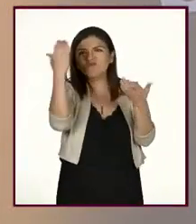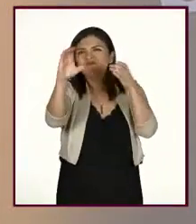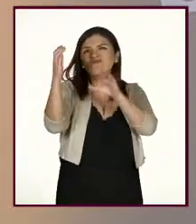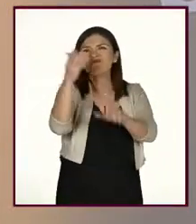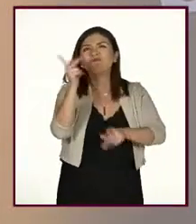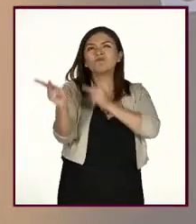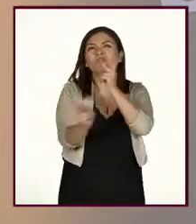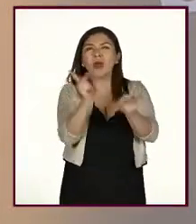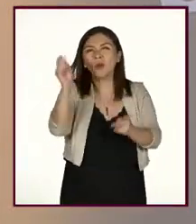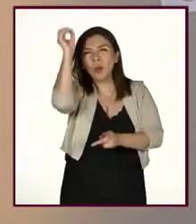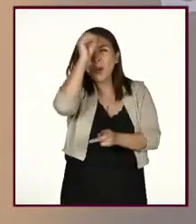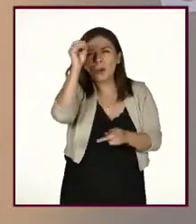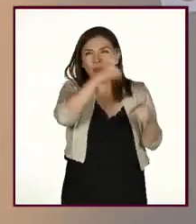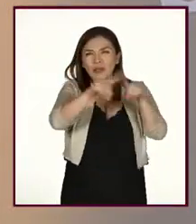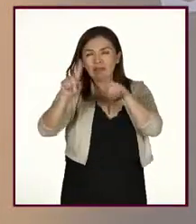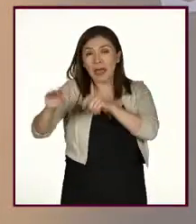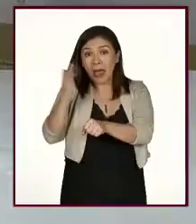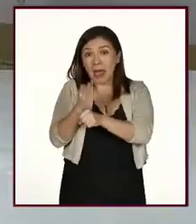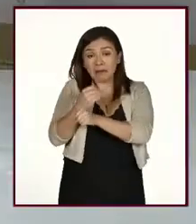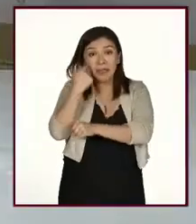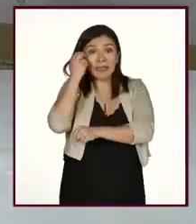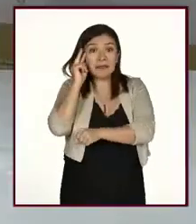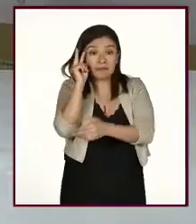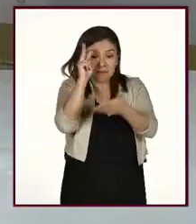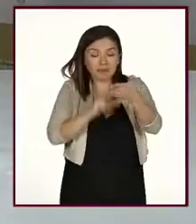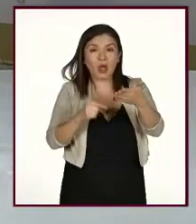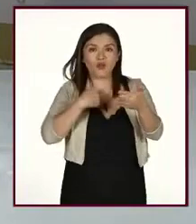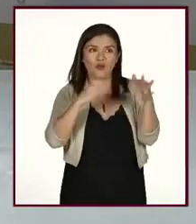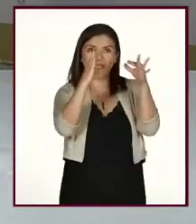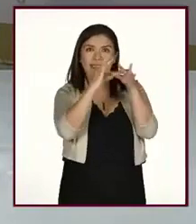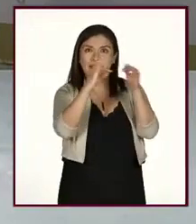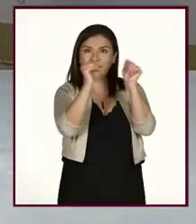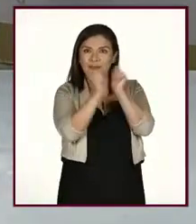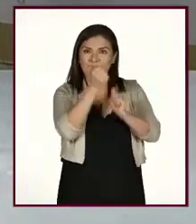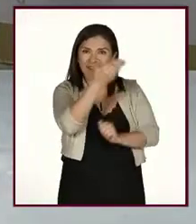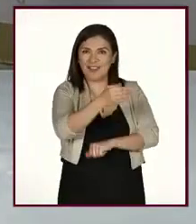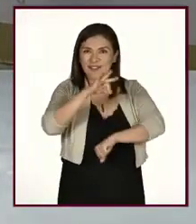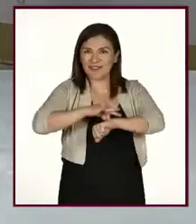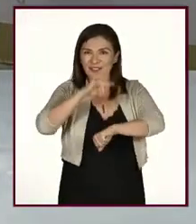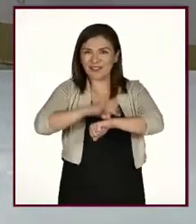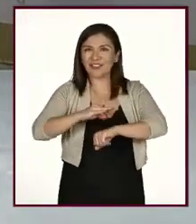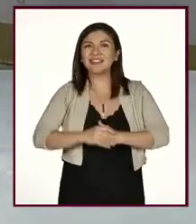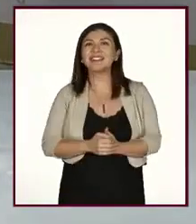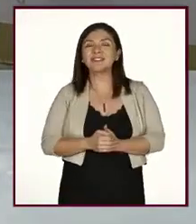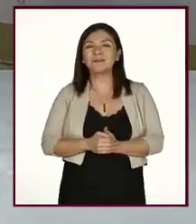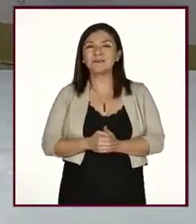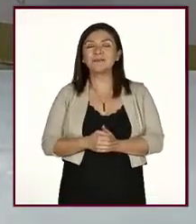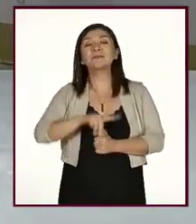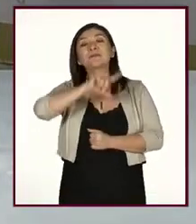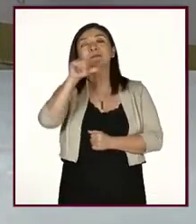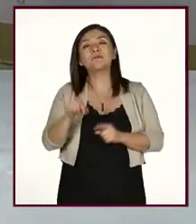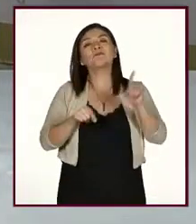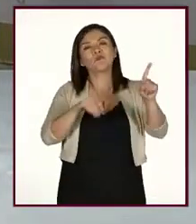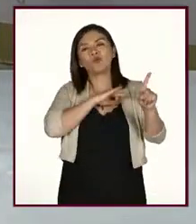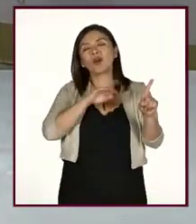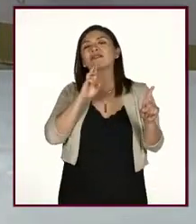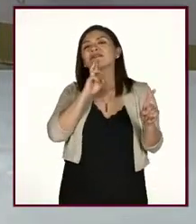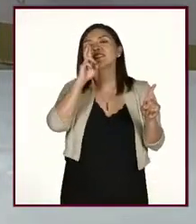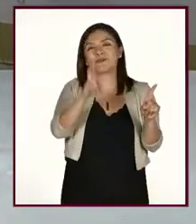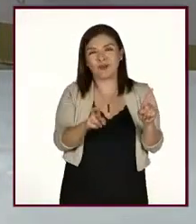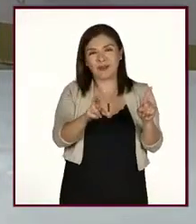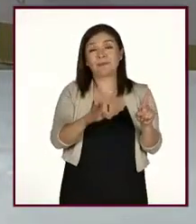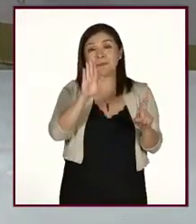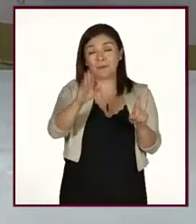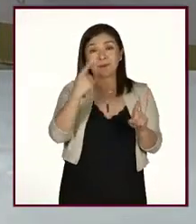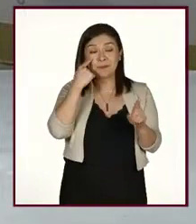comentarios, así es que, doctor, si le parece bien, voy a compartirlas con usted. Claro que sí. Y bueno, pues el doctor podrá contestarlas.